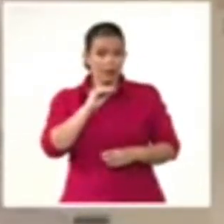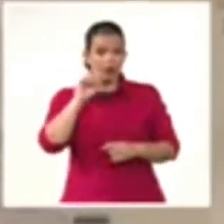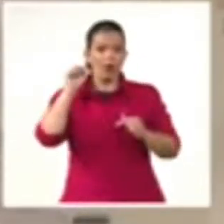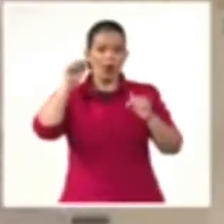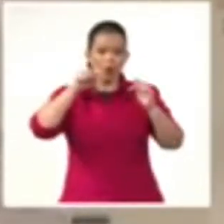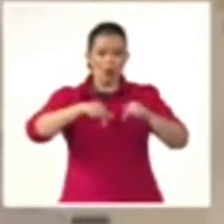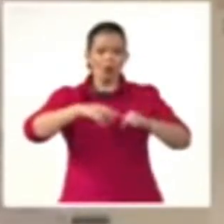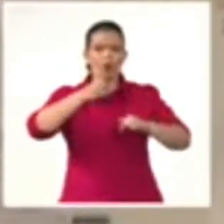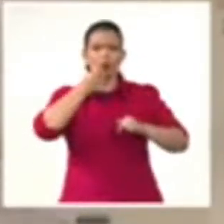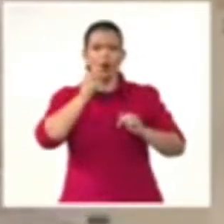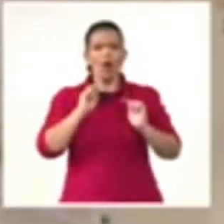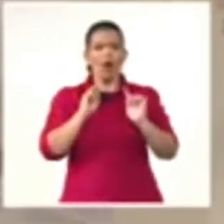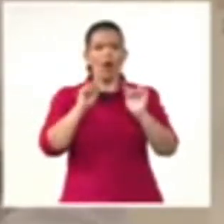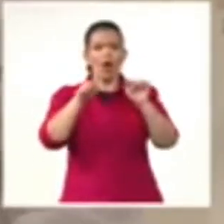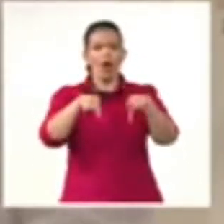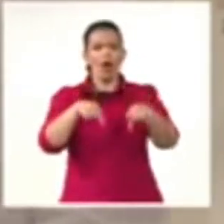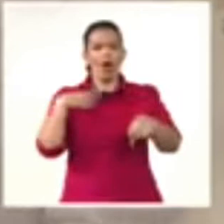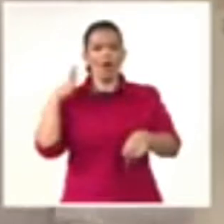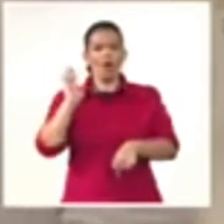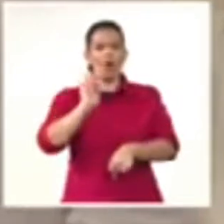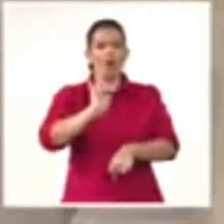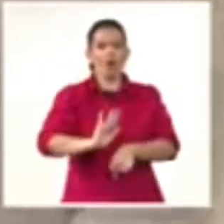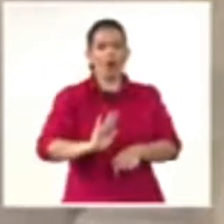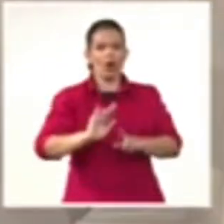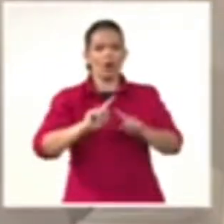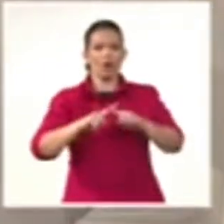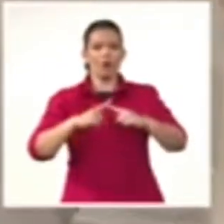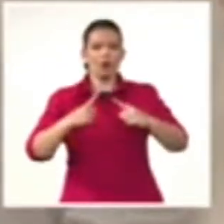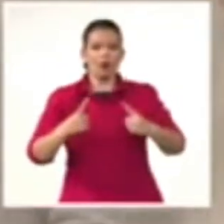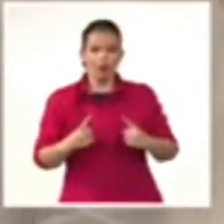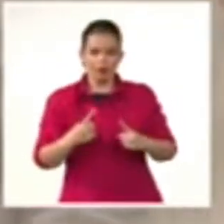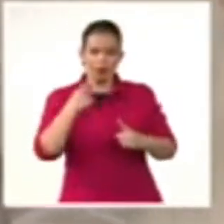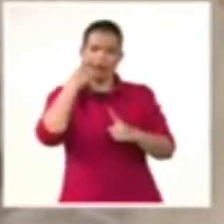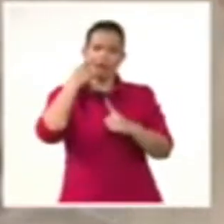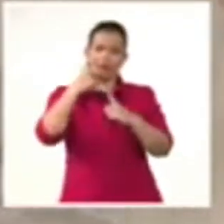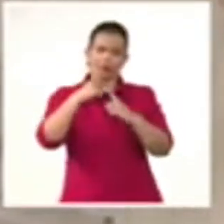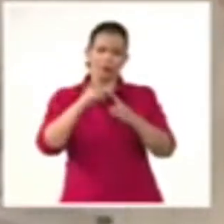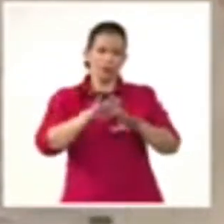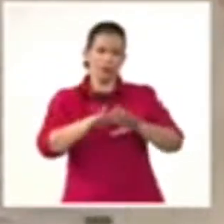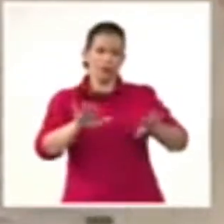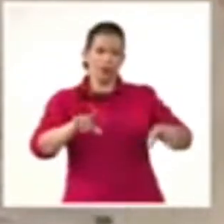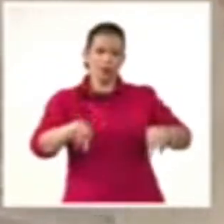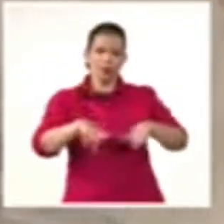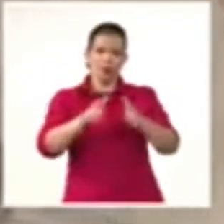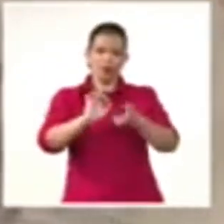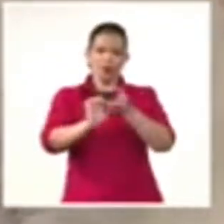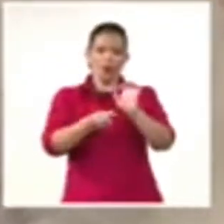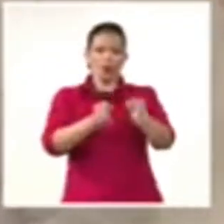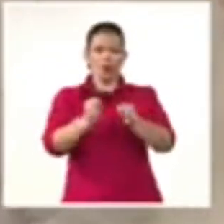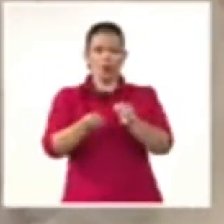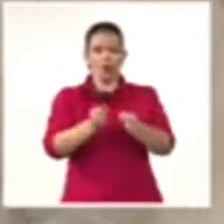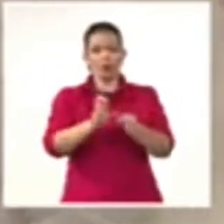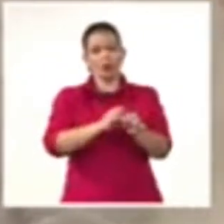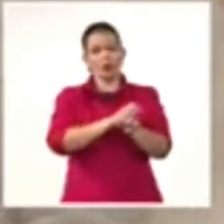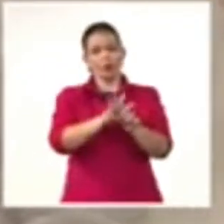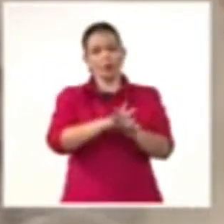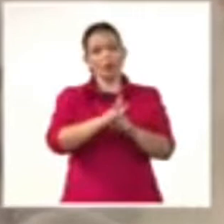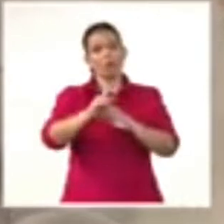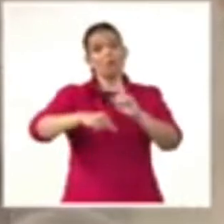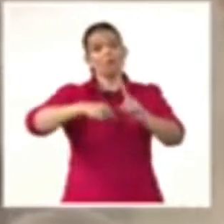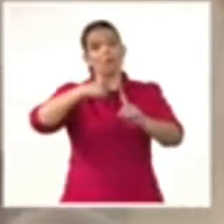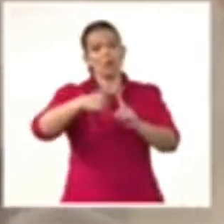una proeza: el control de la pandemia bajo las condiciones de una guerra económica de 6 décadas